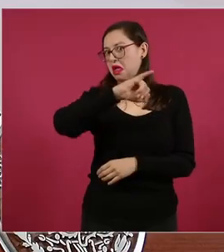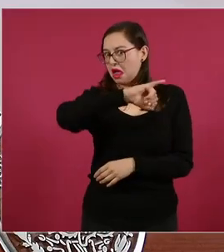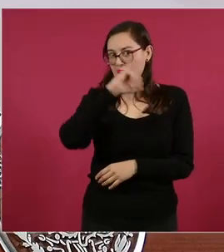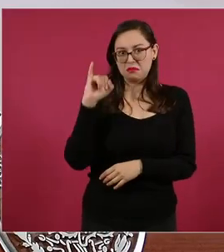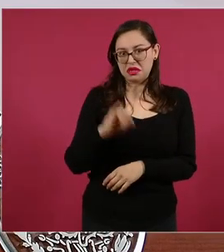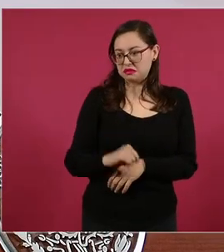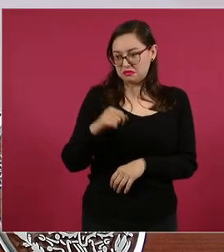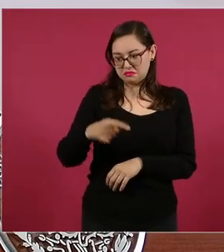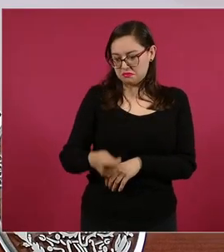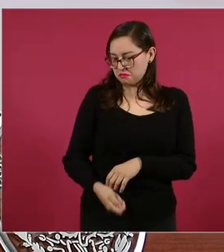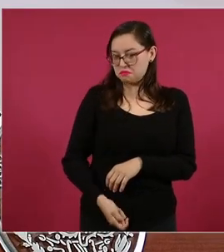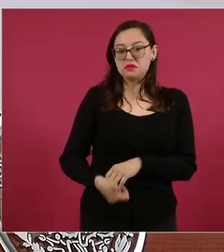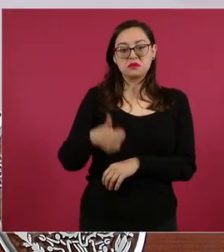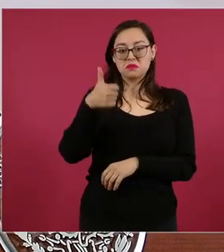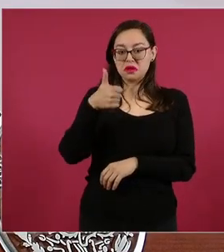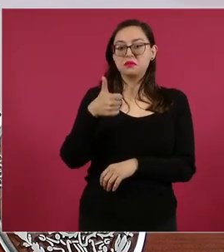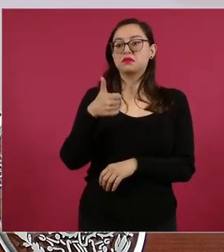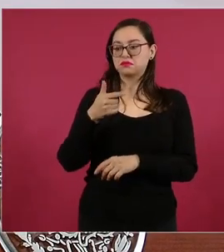Y